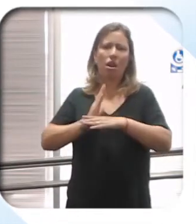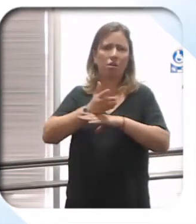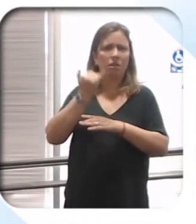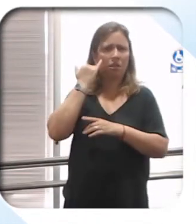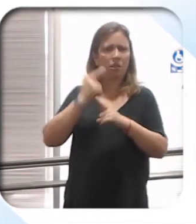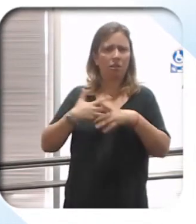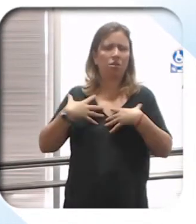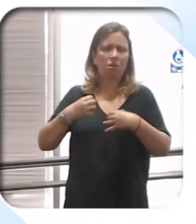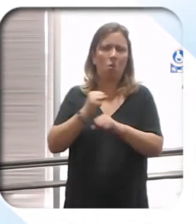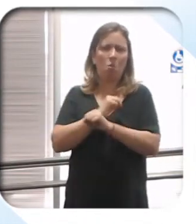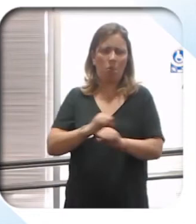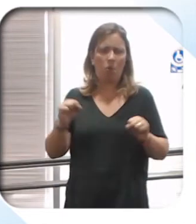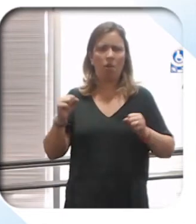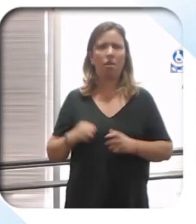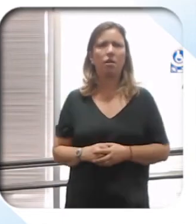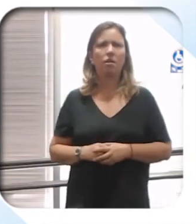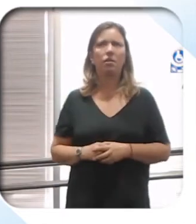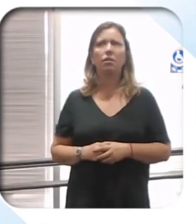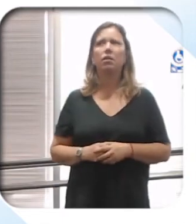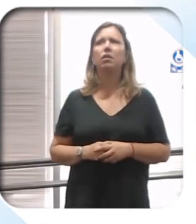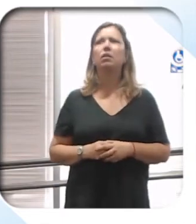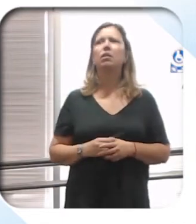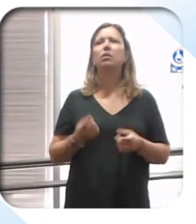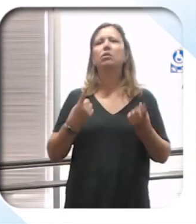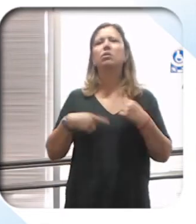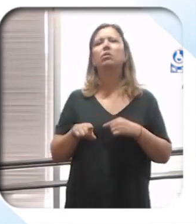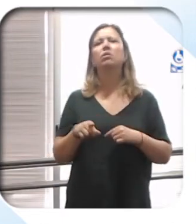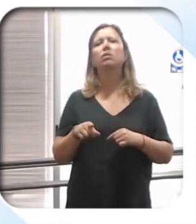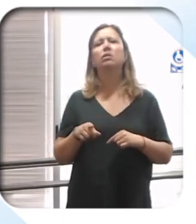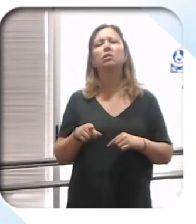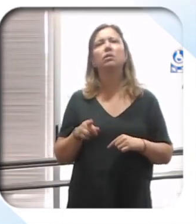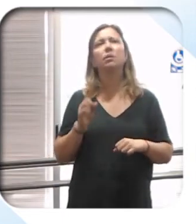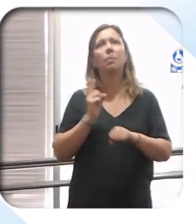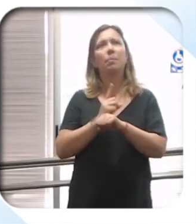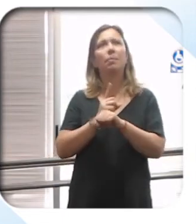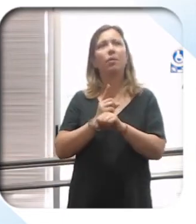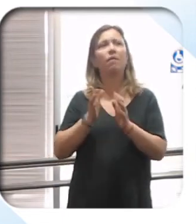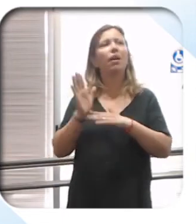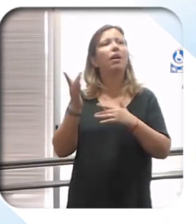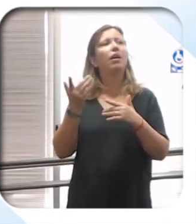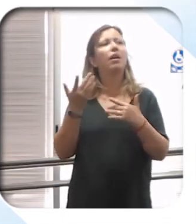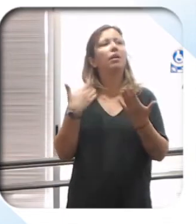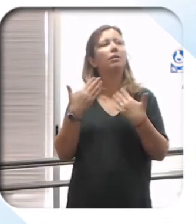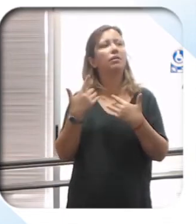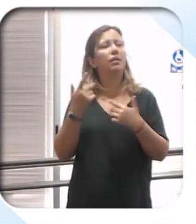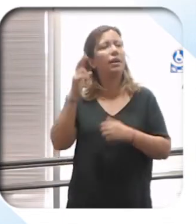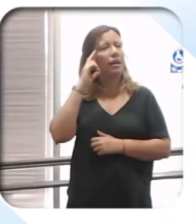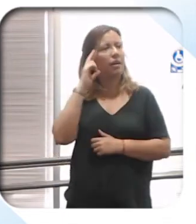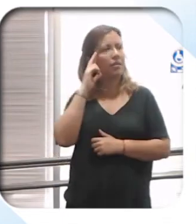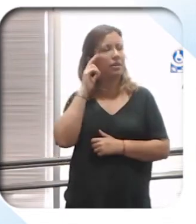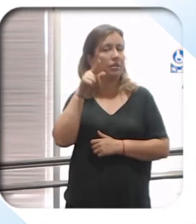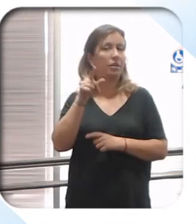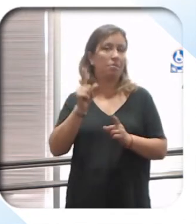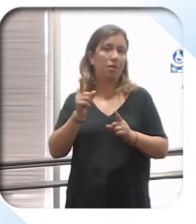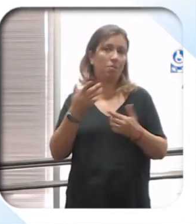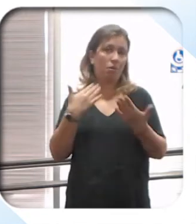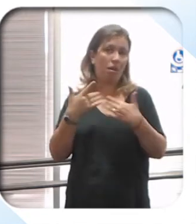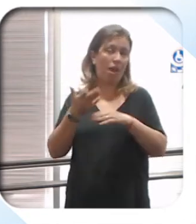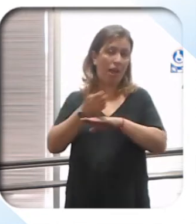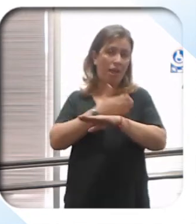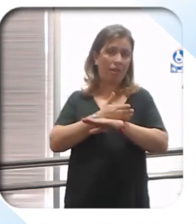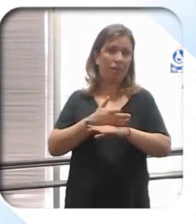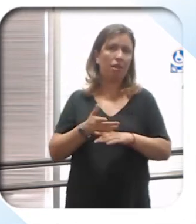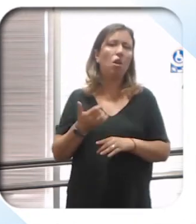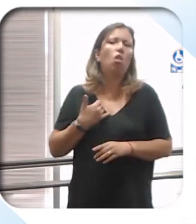sexual, ¿sí? Entonces, lo primero que debemos hacer es reflexionar sobre esto que dije